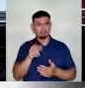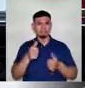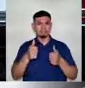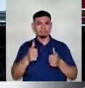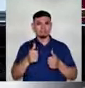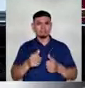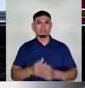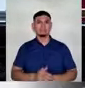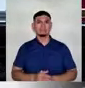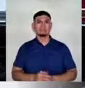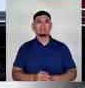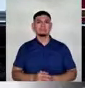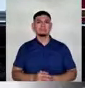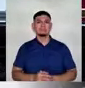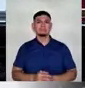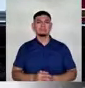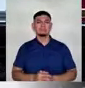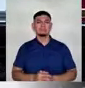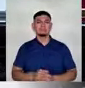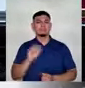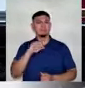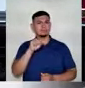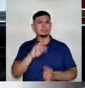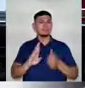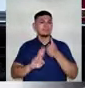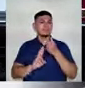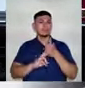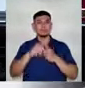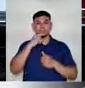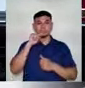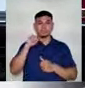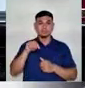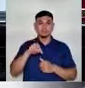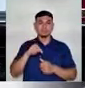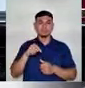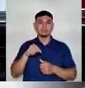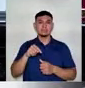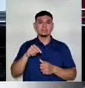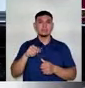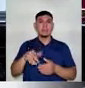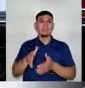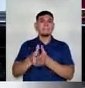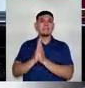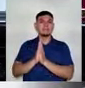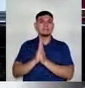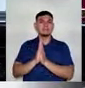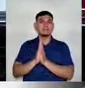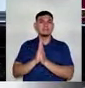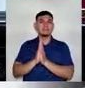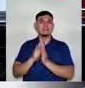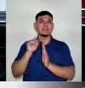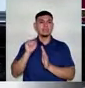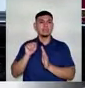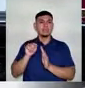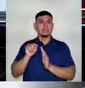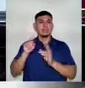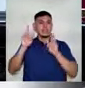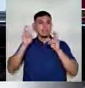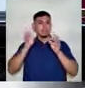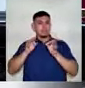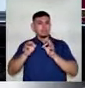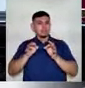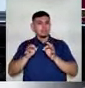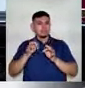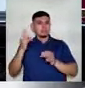precisar que la regidora Rosana Rocha, precisamente en la estación pedidos, va a referirse al tema, por lo que